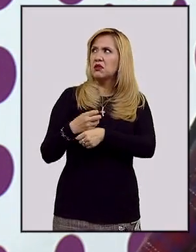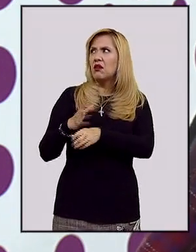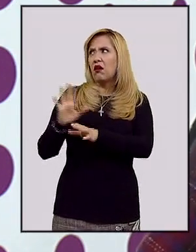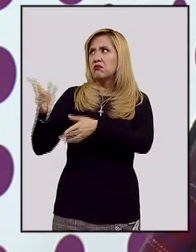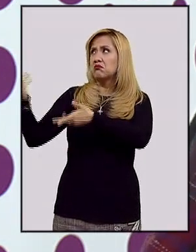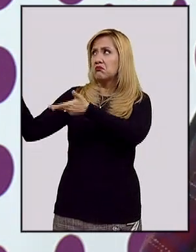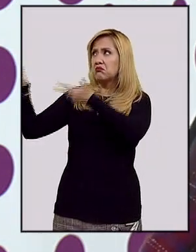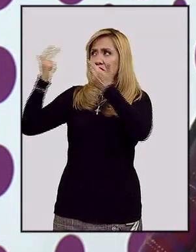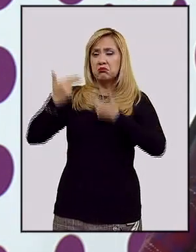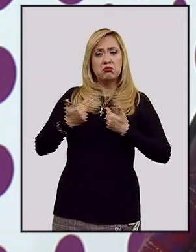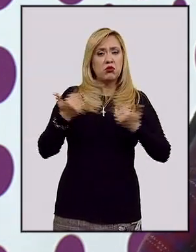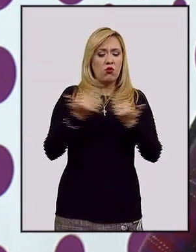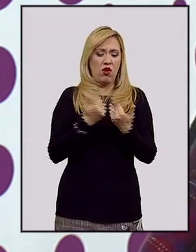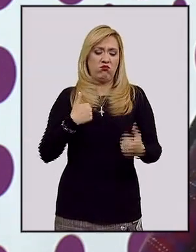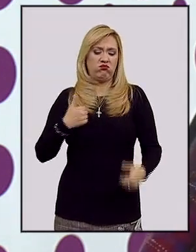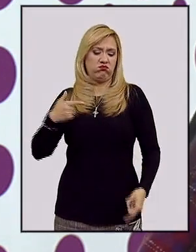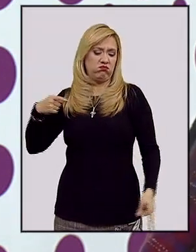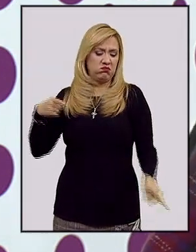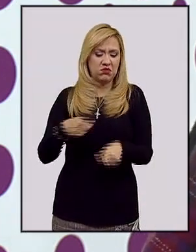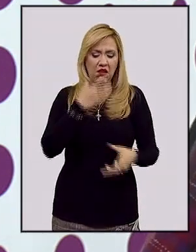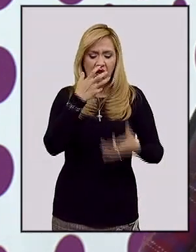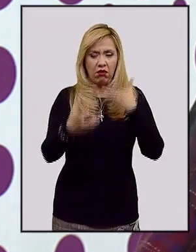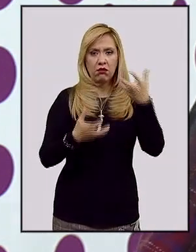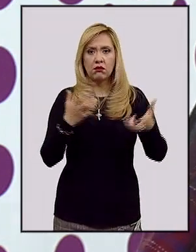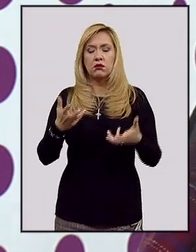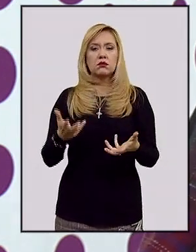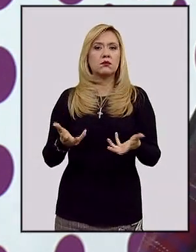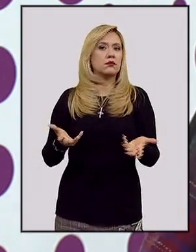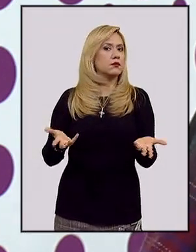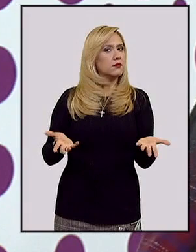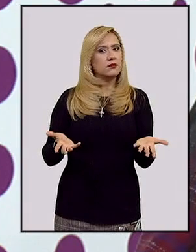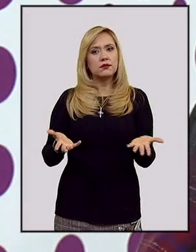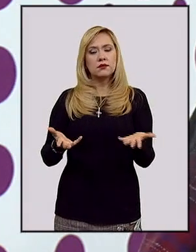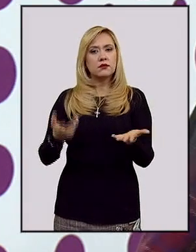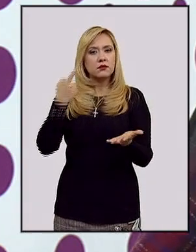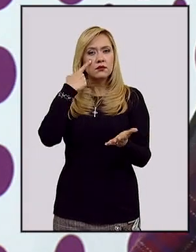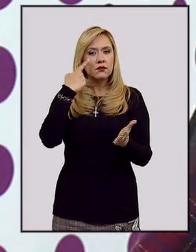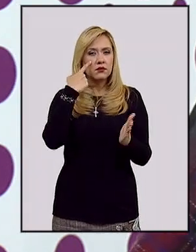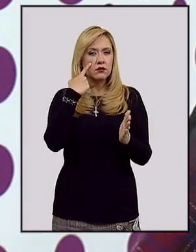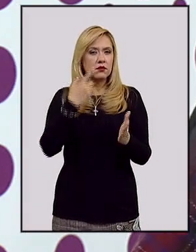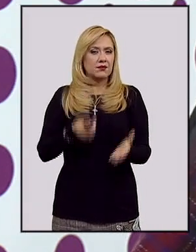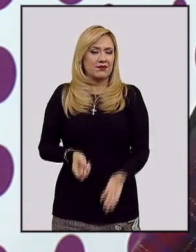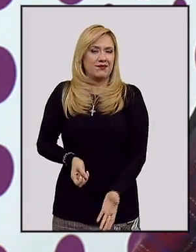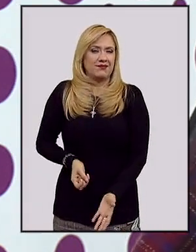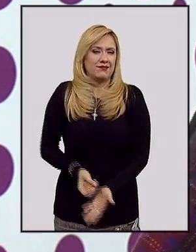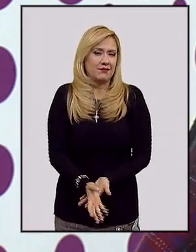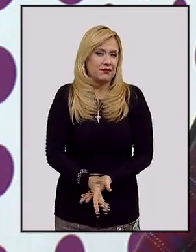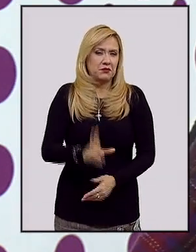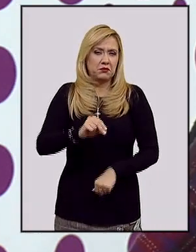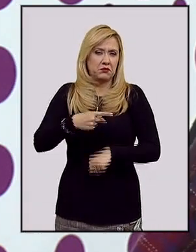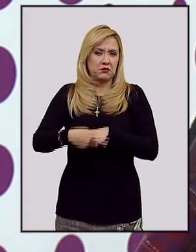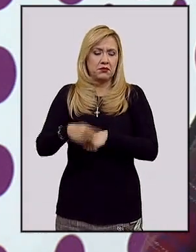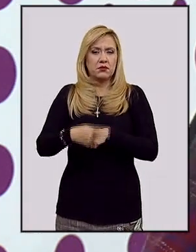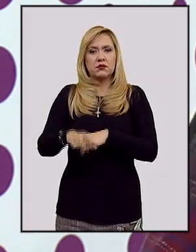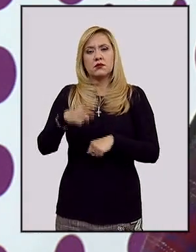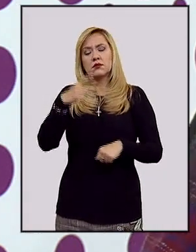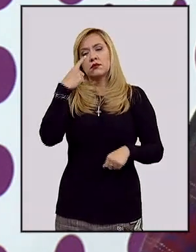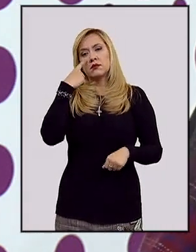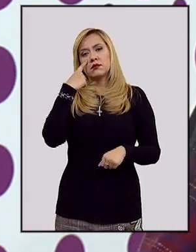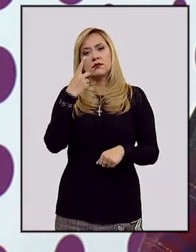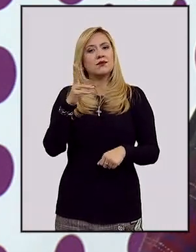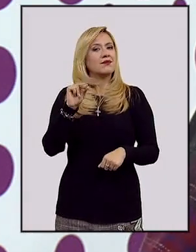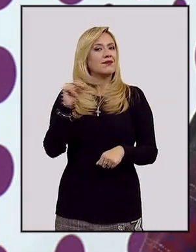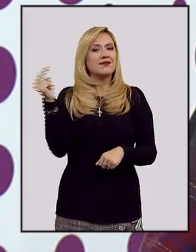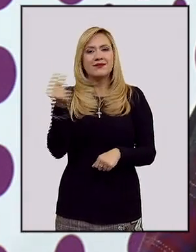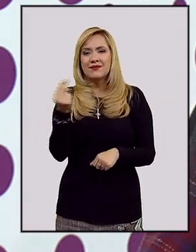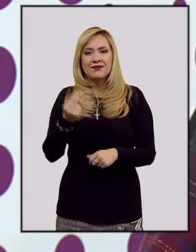un avance, y finalmente algunos de los protocolos que se utilizan en los partos de bajo riesgo son completamente